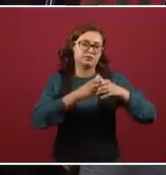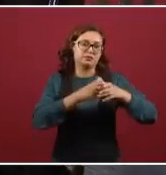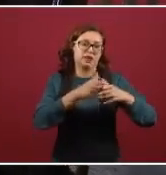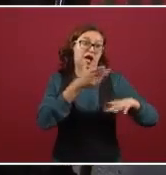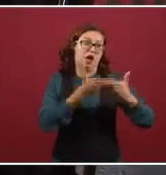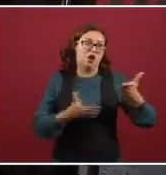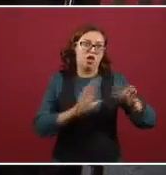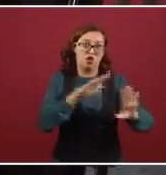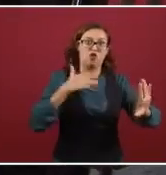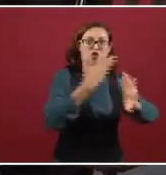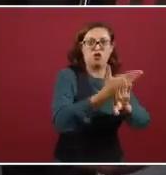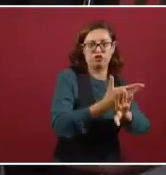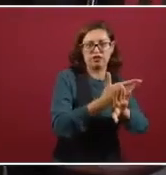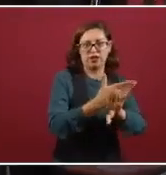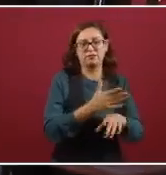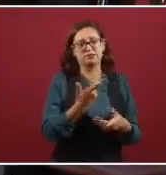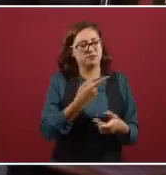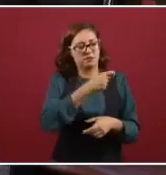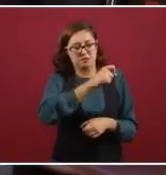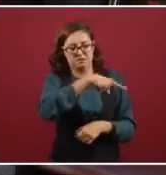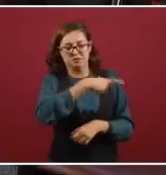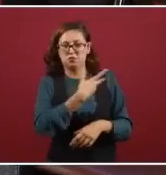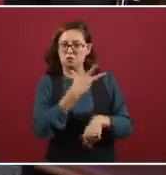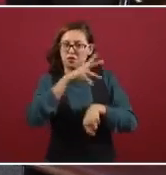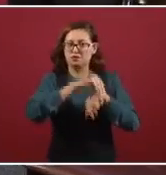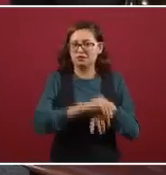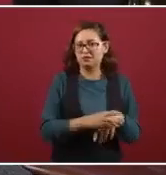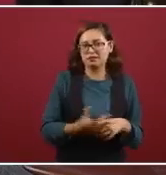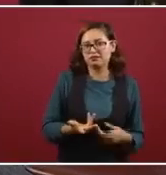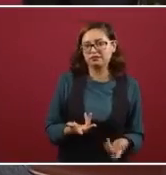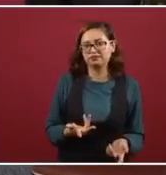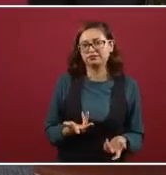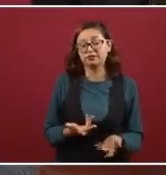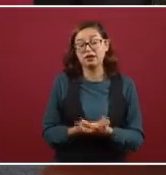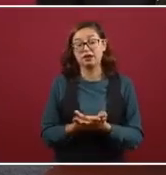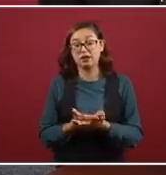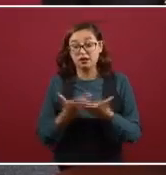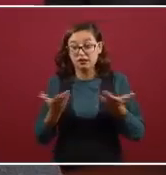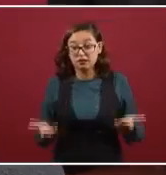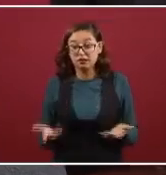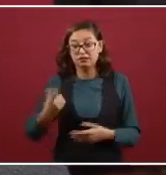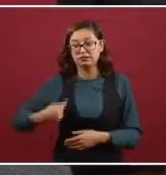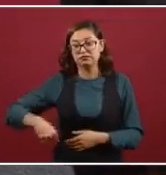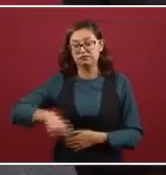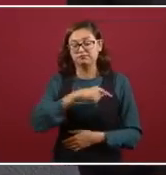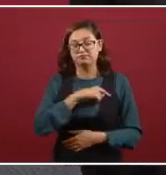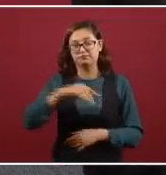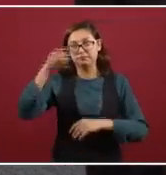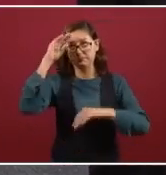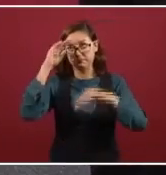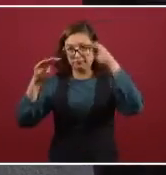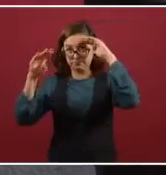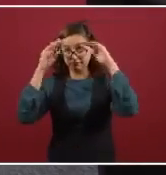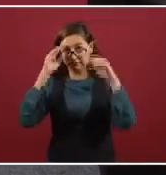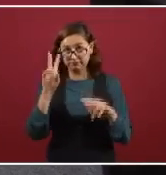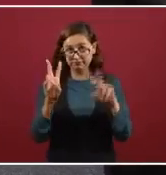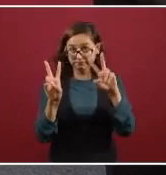Entonces, hay que ver las cosas con mucha objetividad